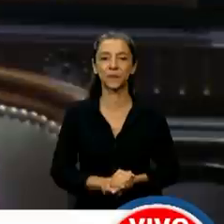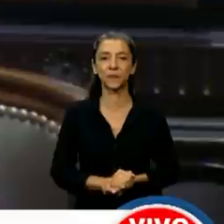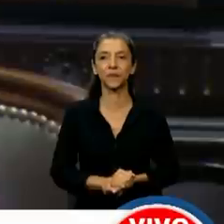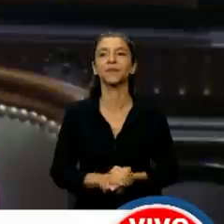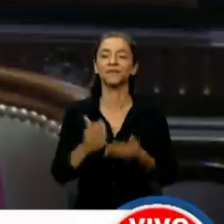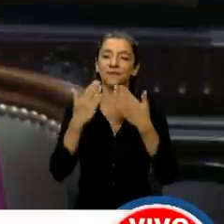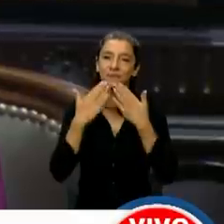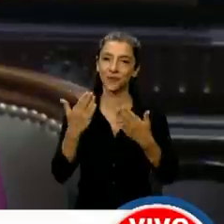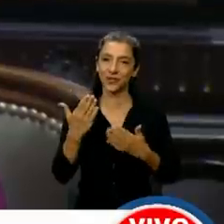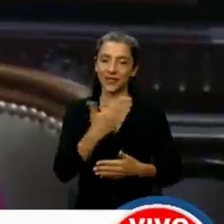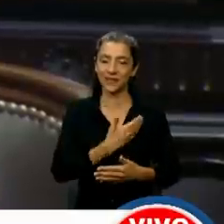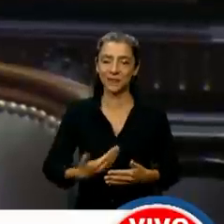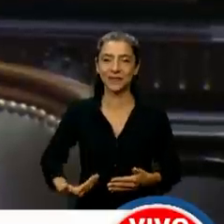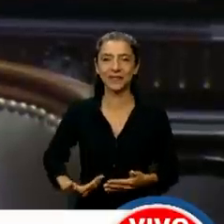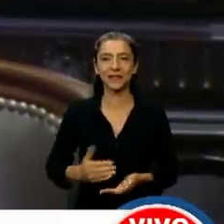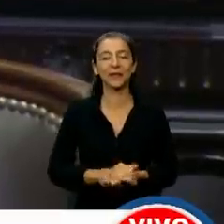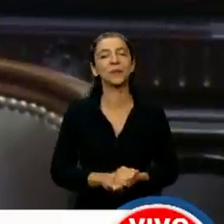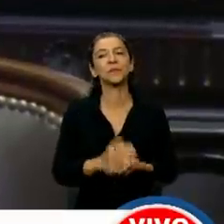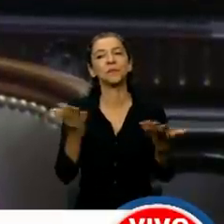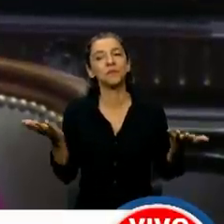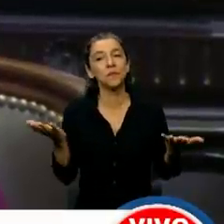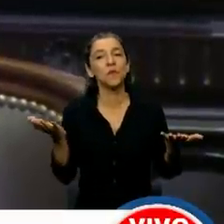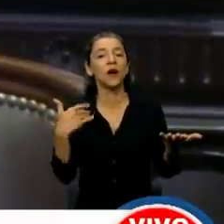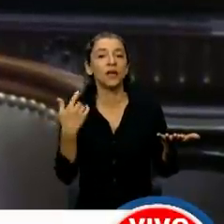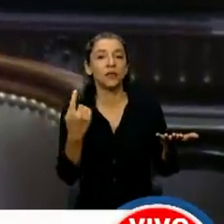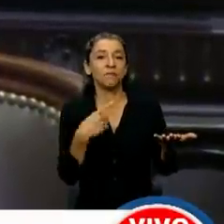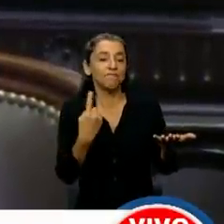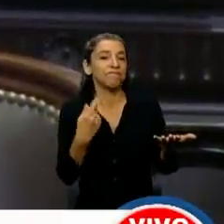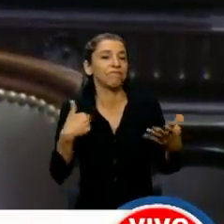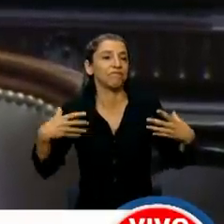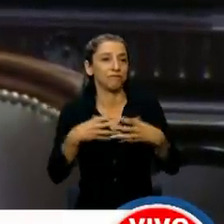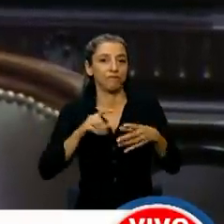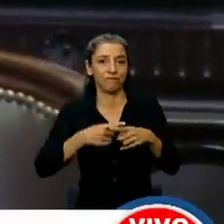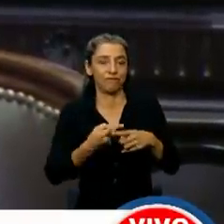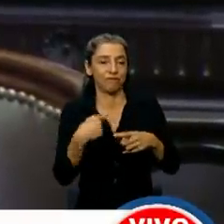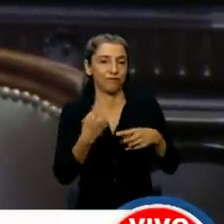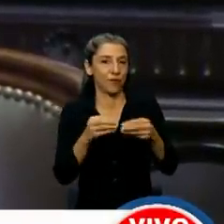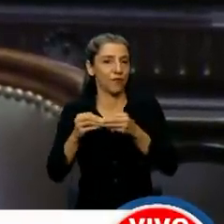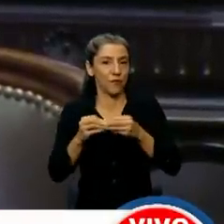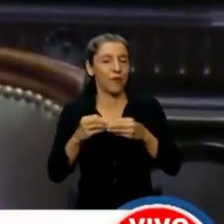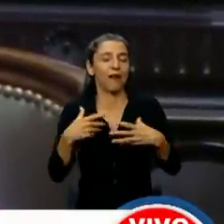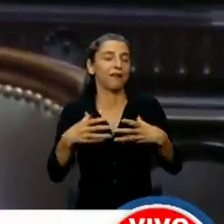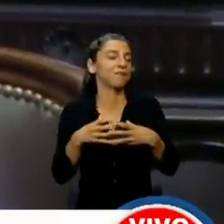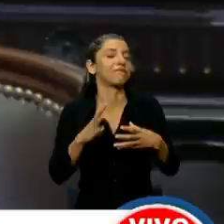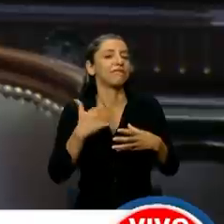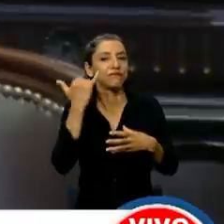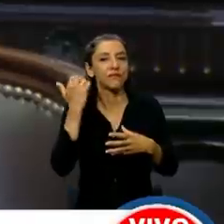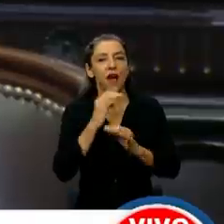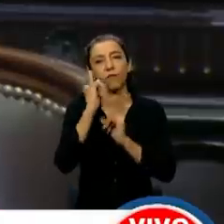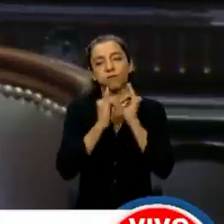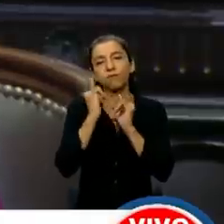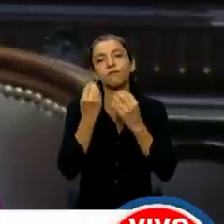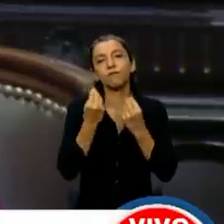muchas gracias señor presidente bueno mis colegas del interbloque ya han dejado expuestos los motivos por que este presupuesto